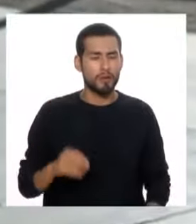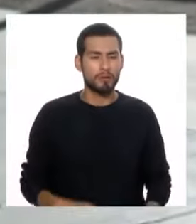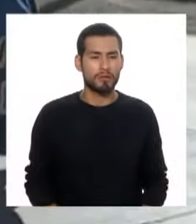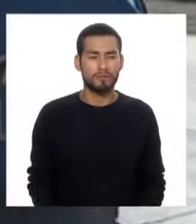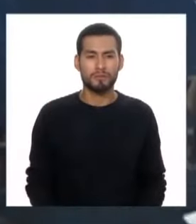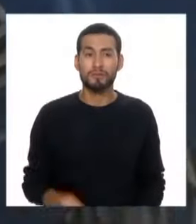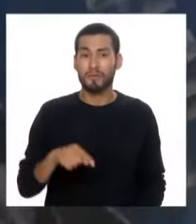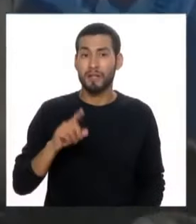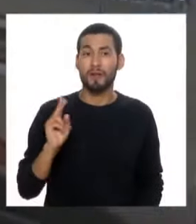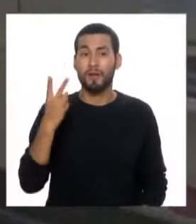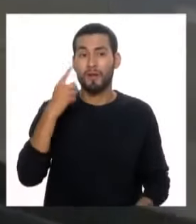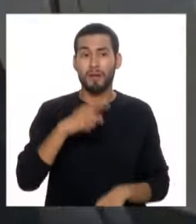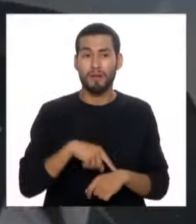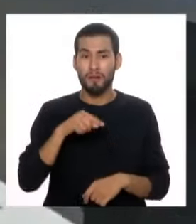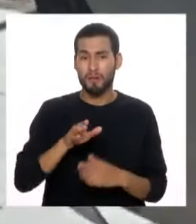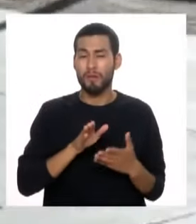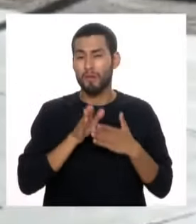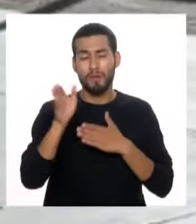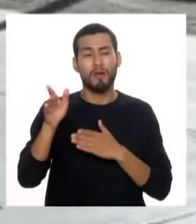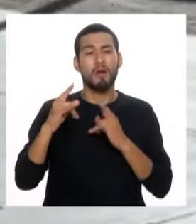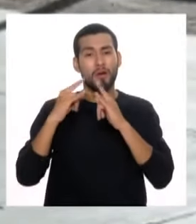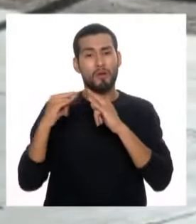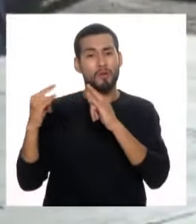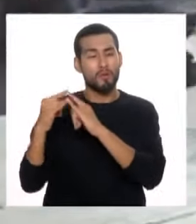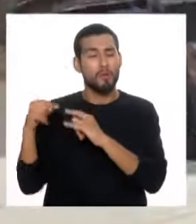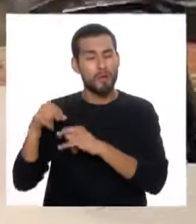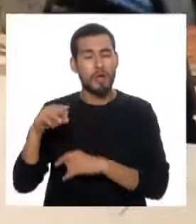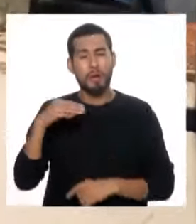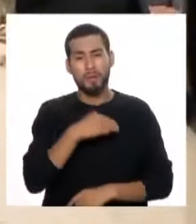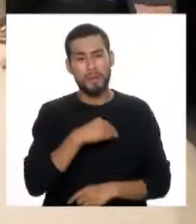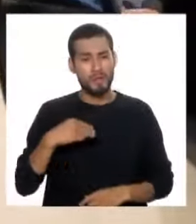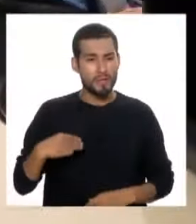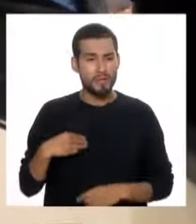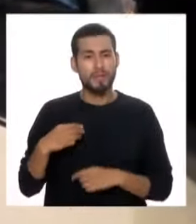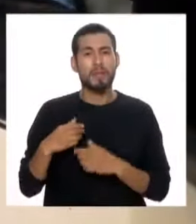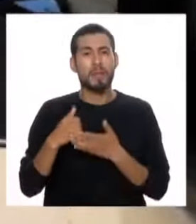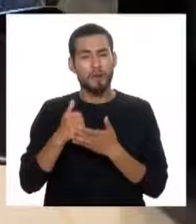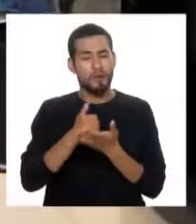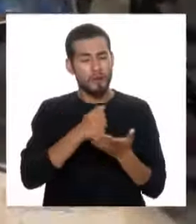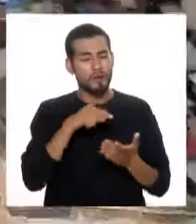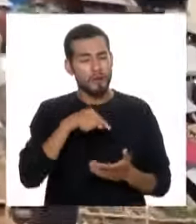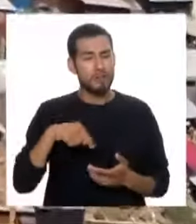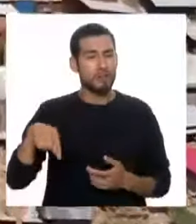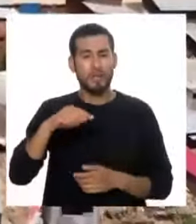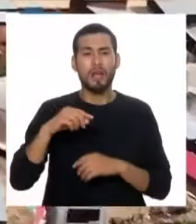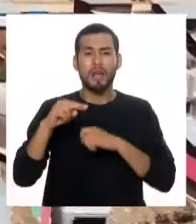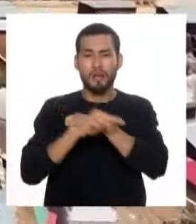Esta es la segunda caravana que el programa País del MIDIS realiza a nivel nacional.